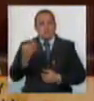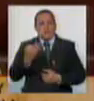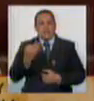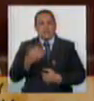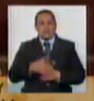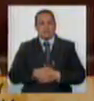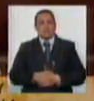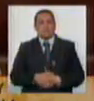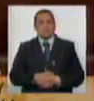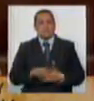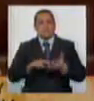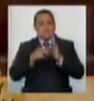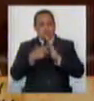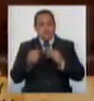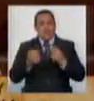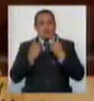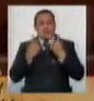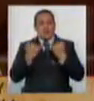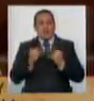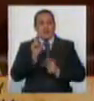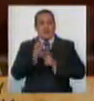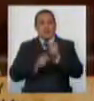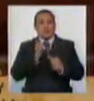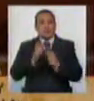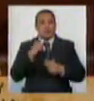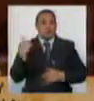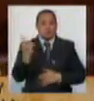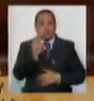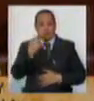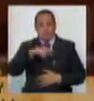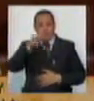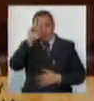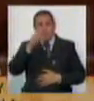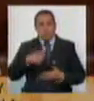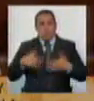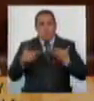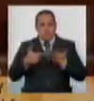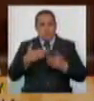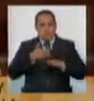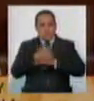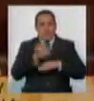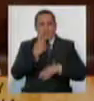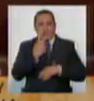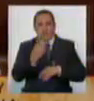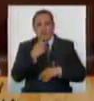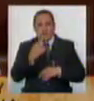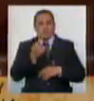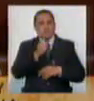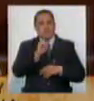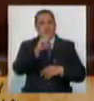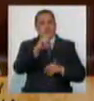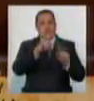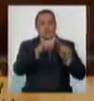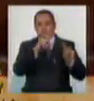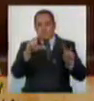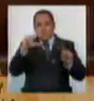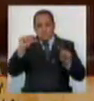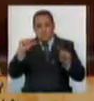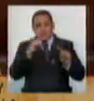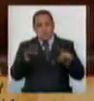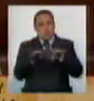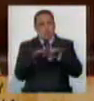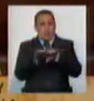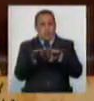marca. Esto permitirá que la población de todo el país acceda a medicamentos genéricos probados en su